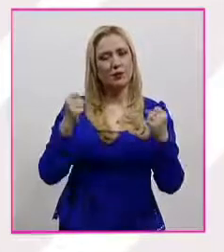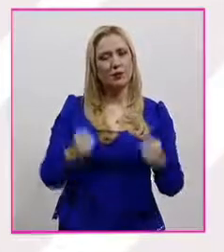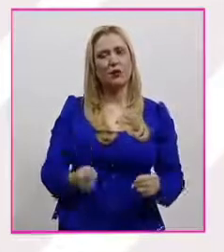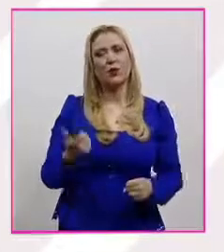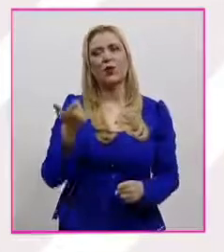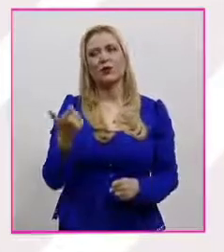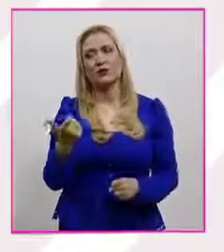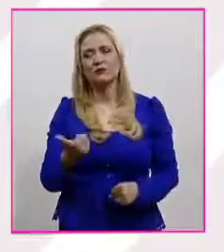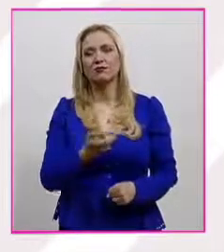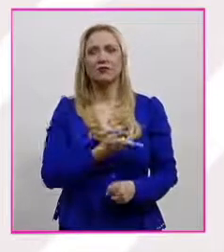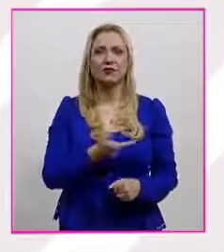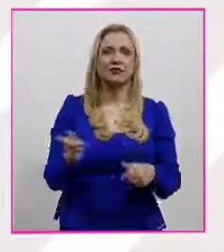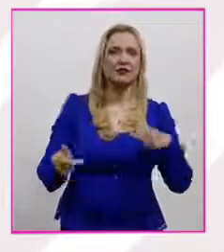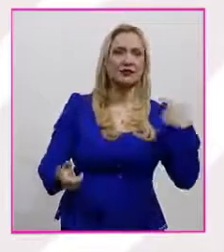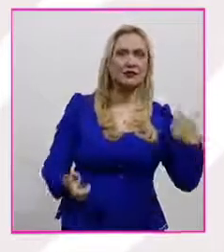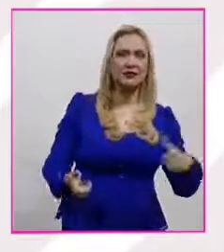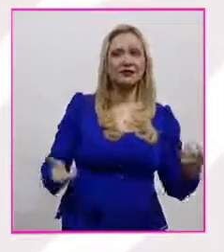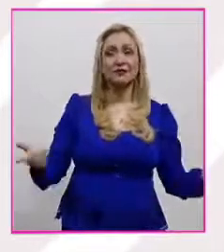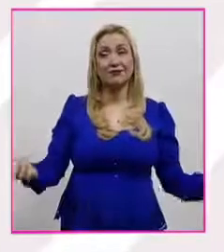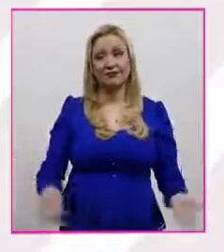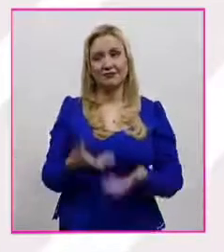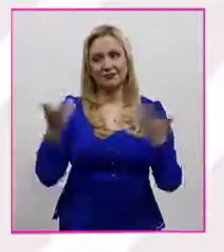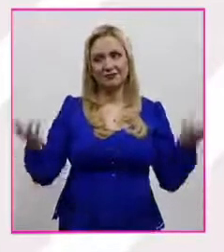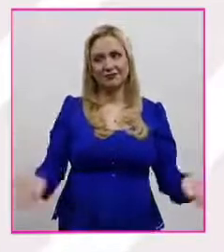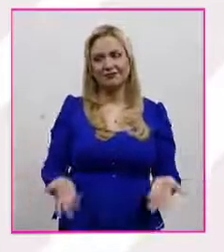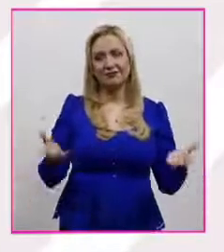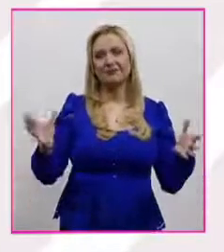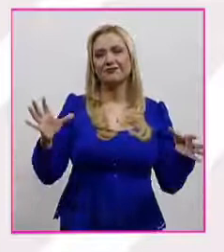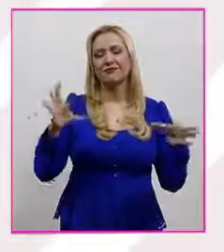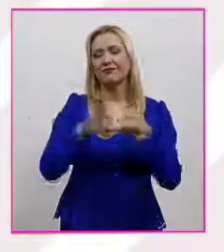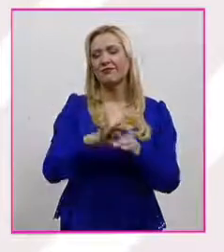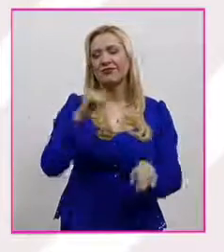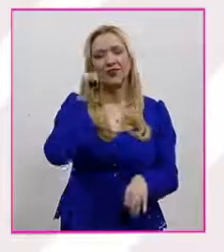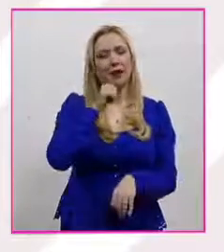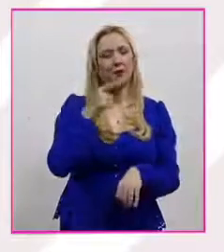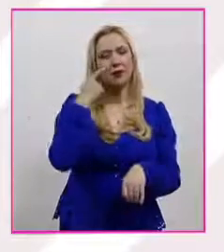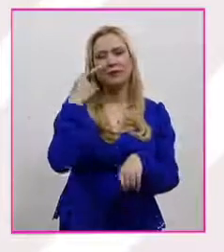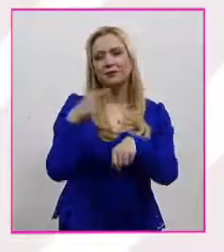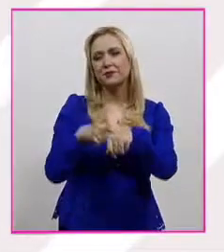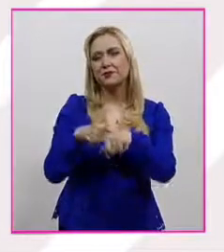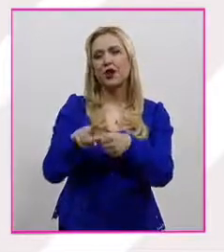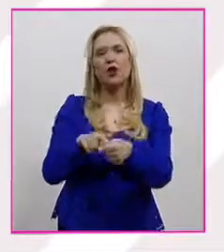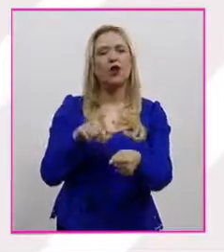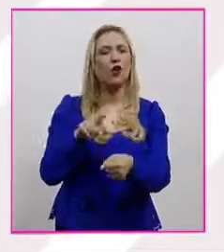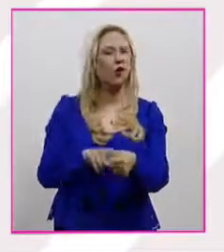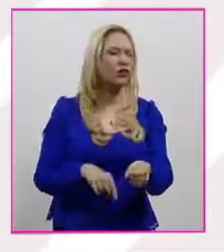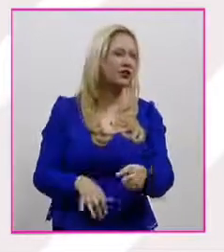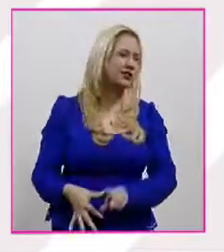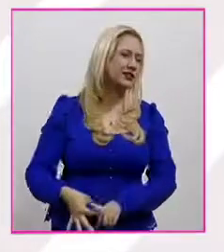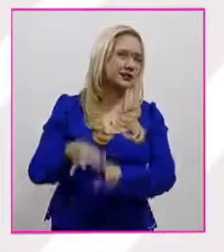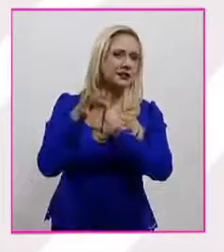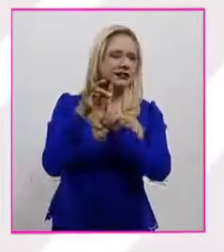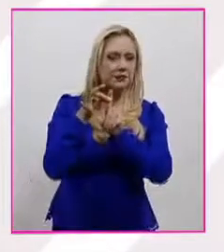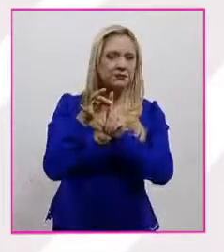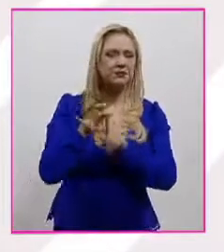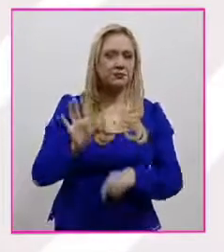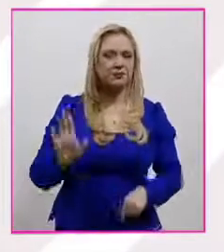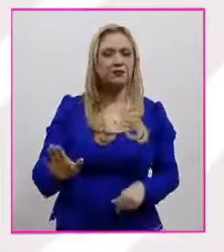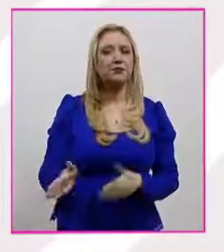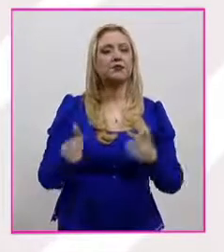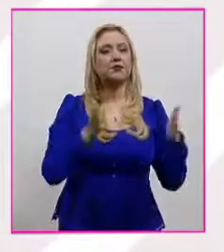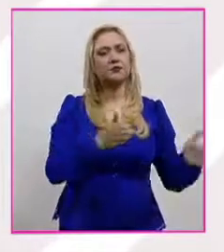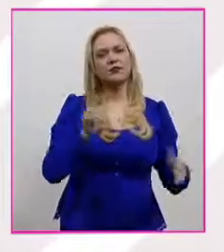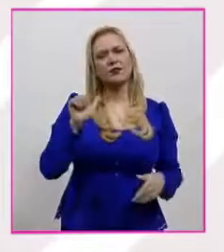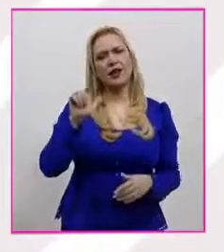económicos que generalmente están asociados su escasez a una tonalidad de piel. Entonces, Ale,